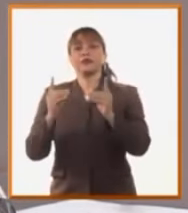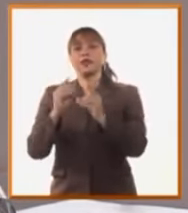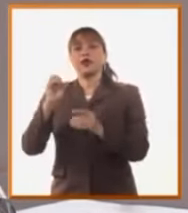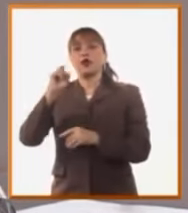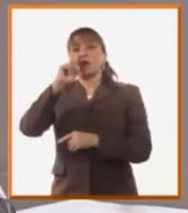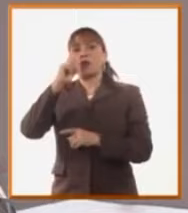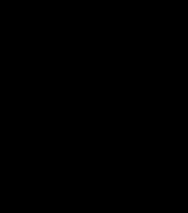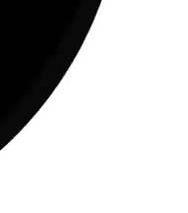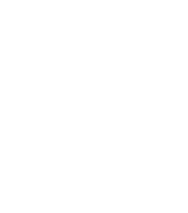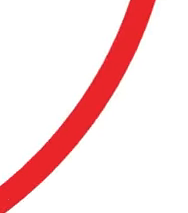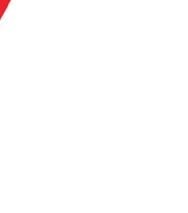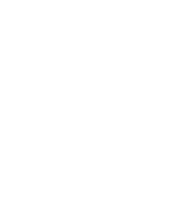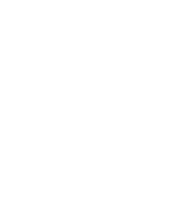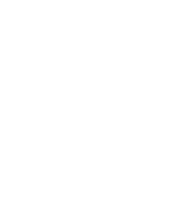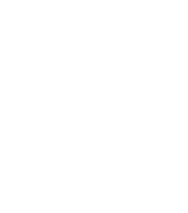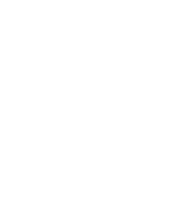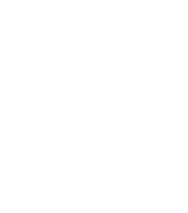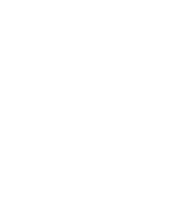una declaración